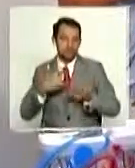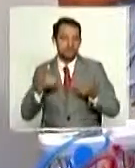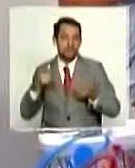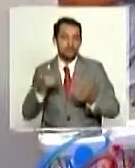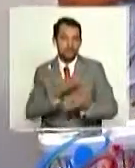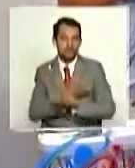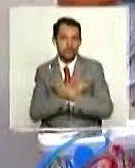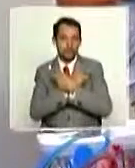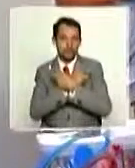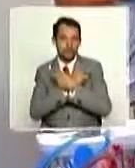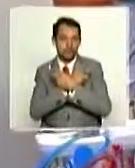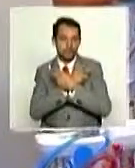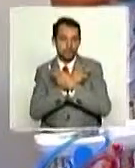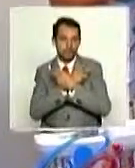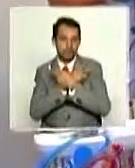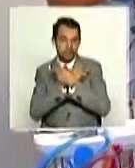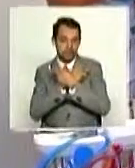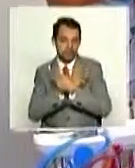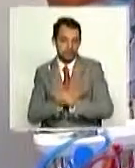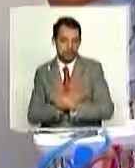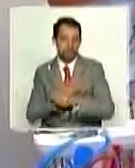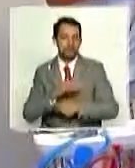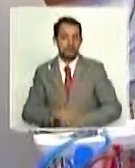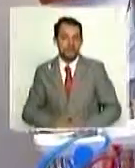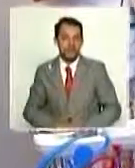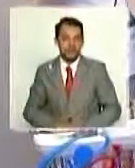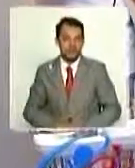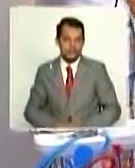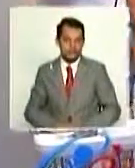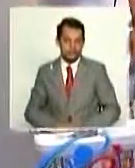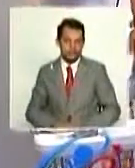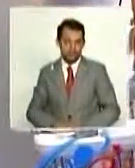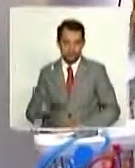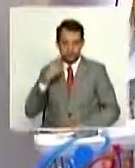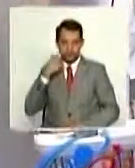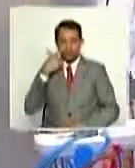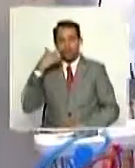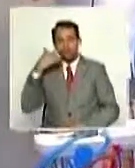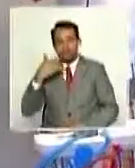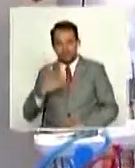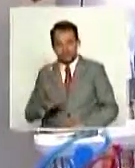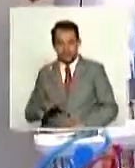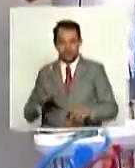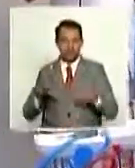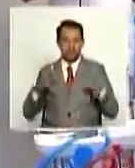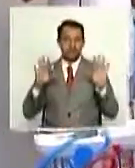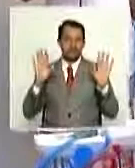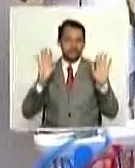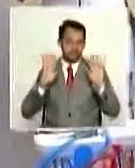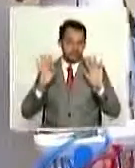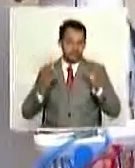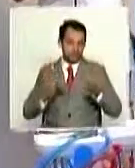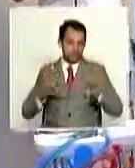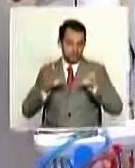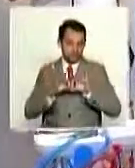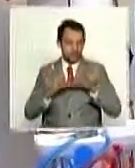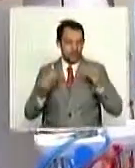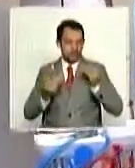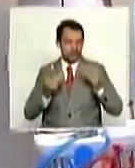estos dientecitos en esta parte de la boca. Mira, hay cosas que uno no ve. Como dice la doctora Adriana